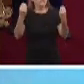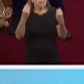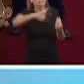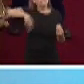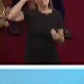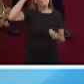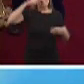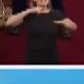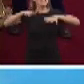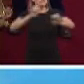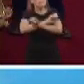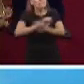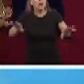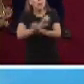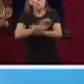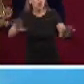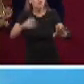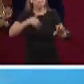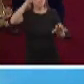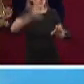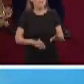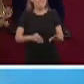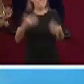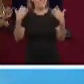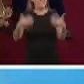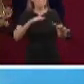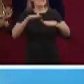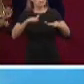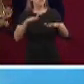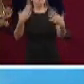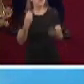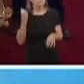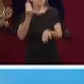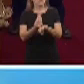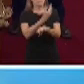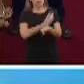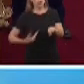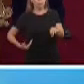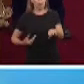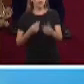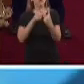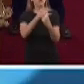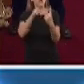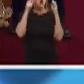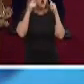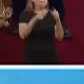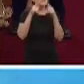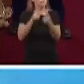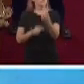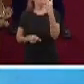y fundamentando esos desacuerdos. Entonces, algunas cuestiones la podrá llevar a cabo el gobierno, habrá que ver el